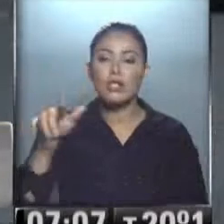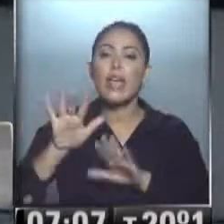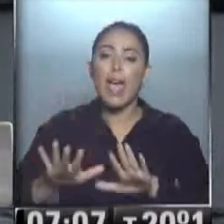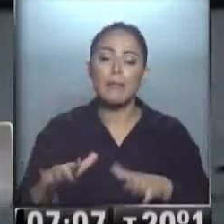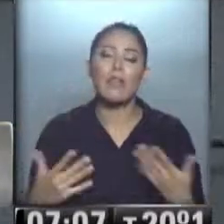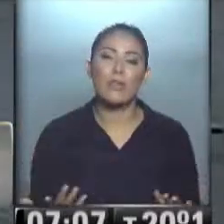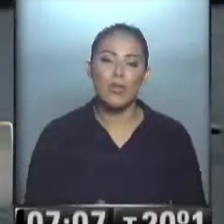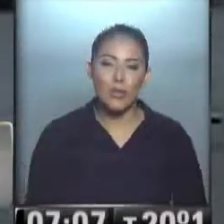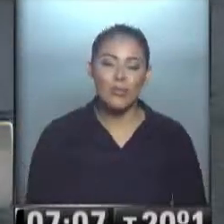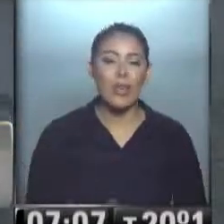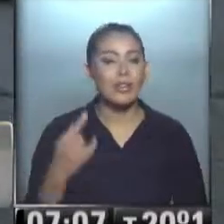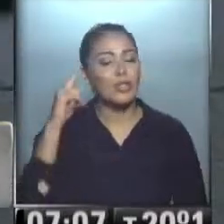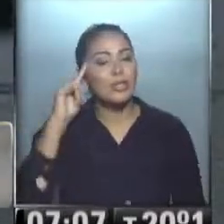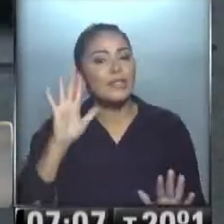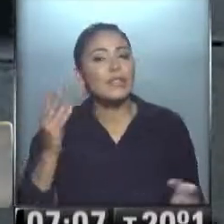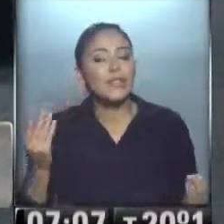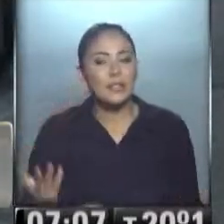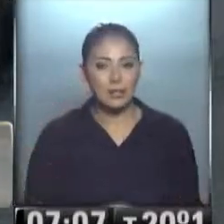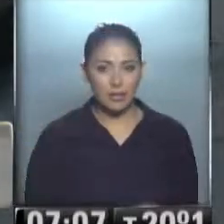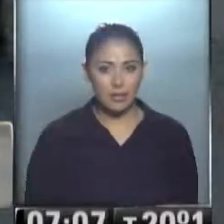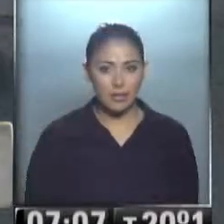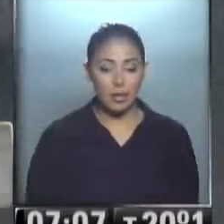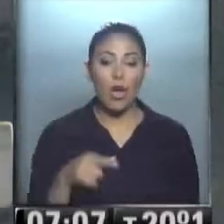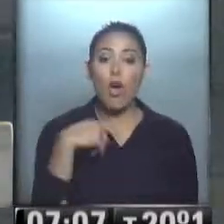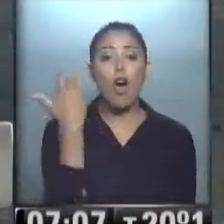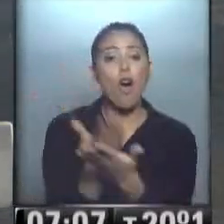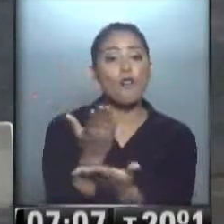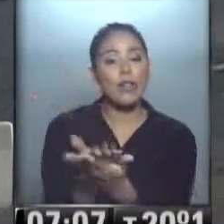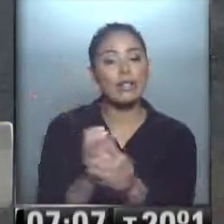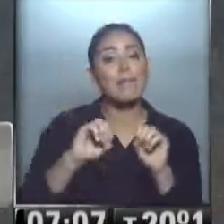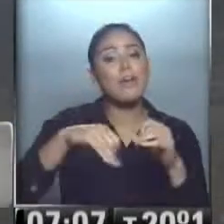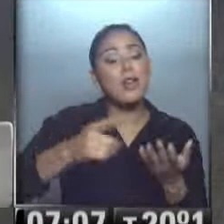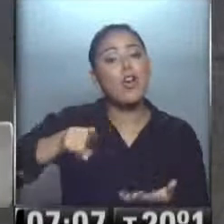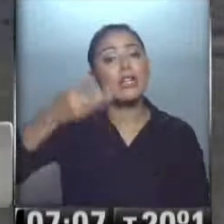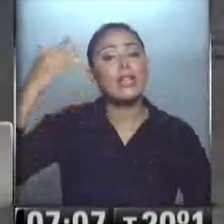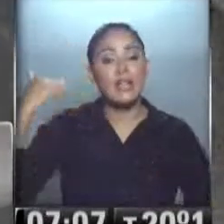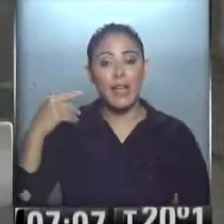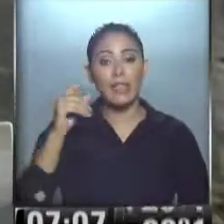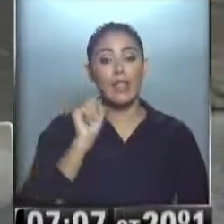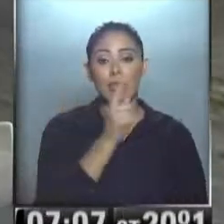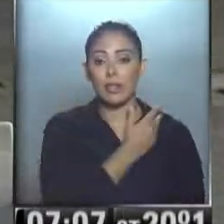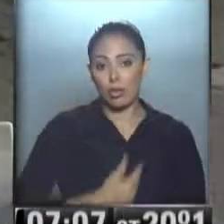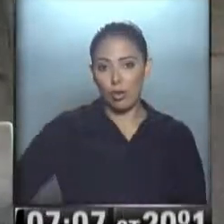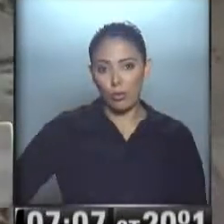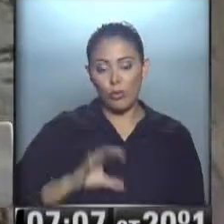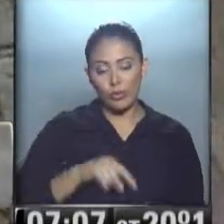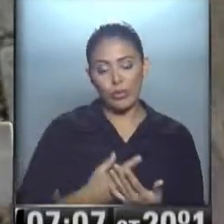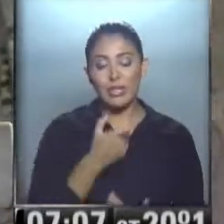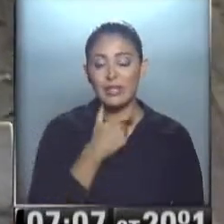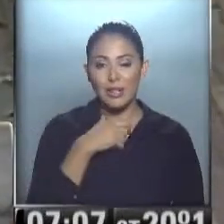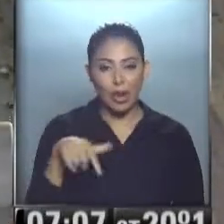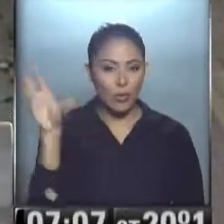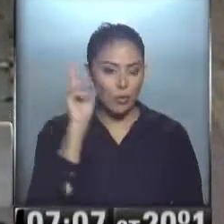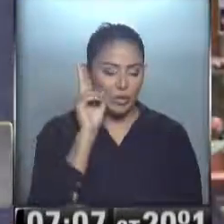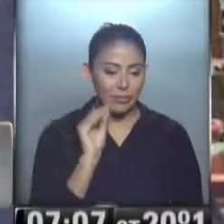por supuesto con mucha expectativa y una oferta superadora de parte del gobierno provincial si les parece bien vamos a